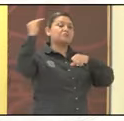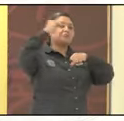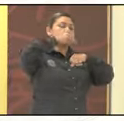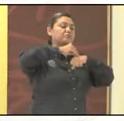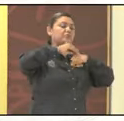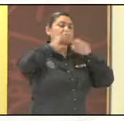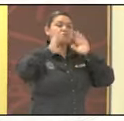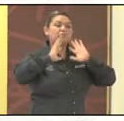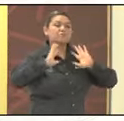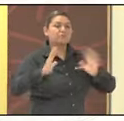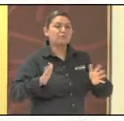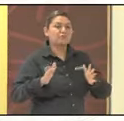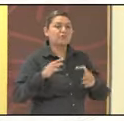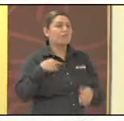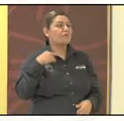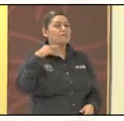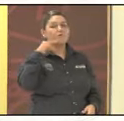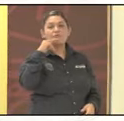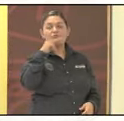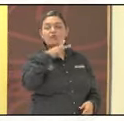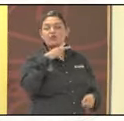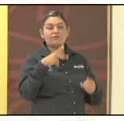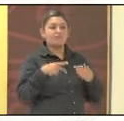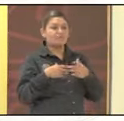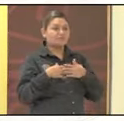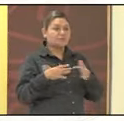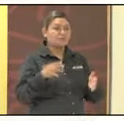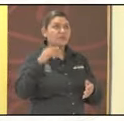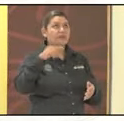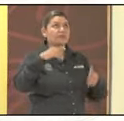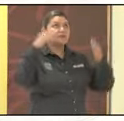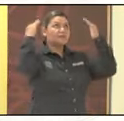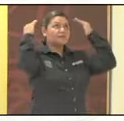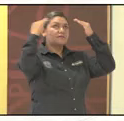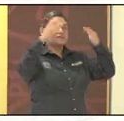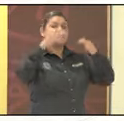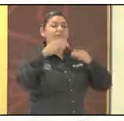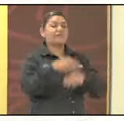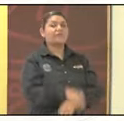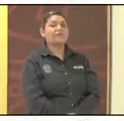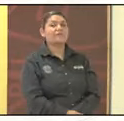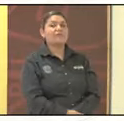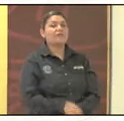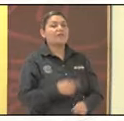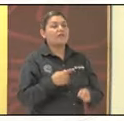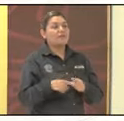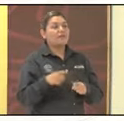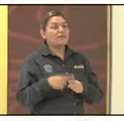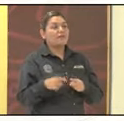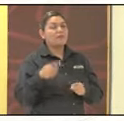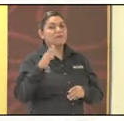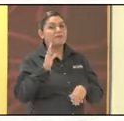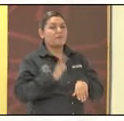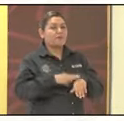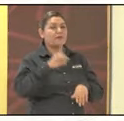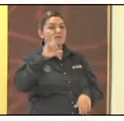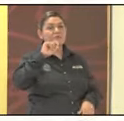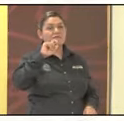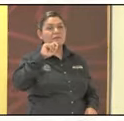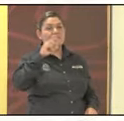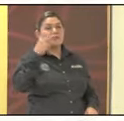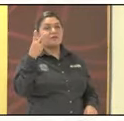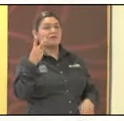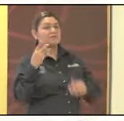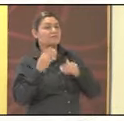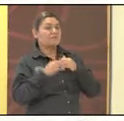y pues pronto vamos a poder inaugurar esa techumbre en el fraccionamiento Los Mangos y en otras más, 22 más que